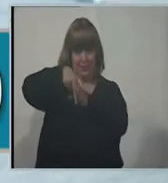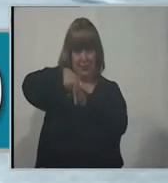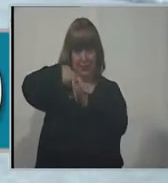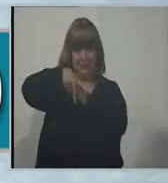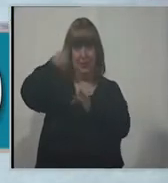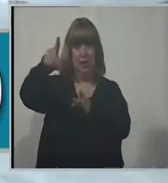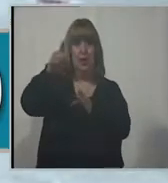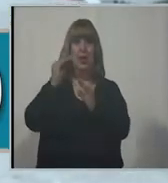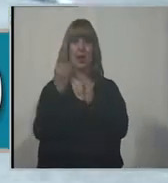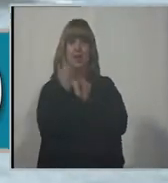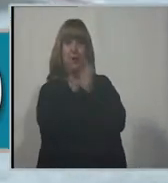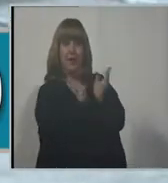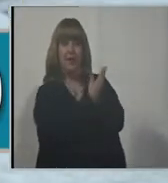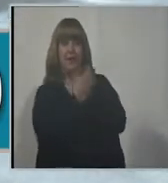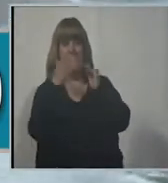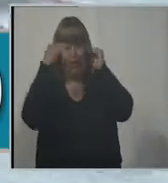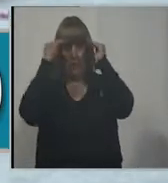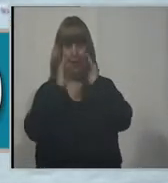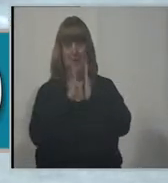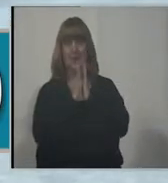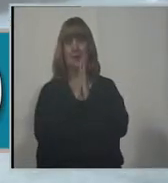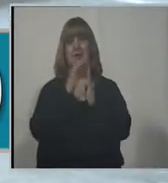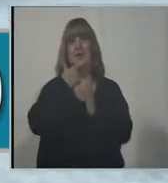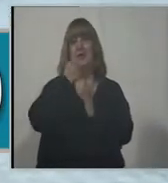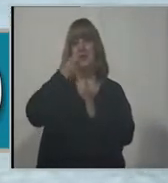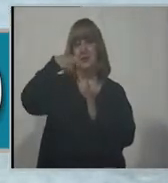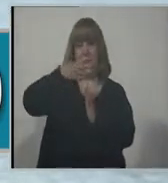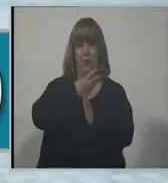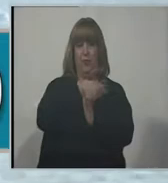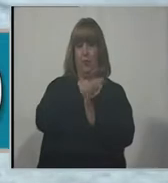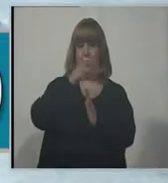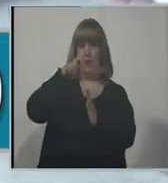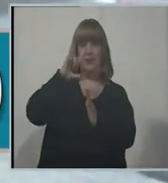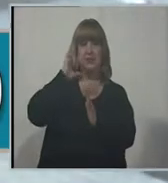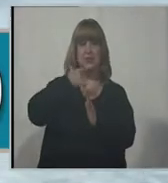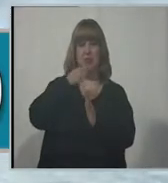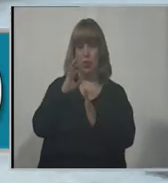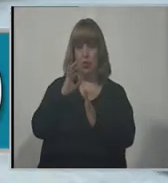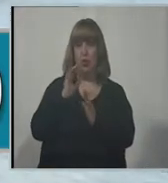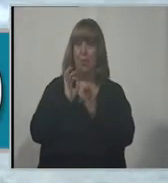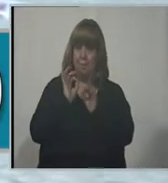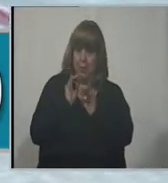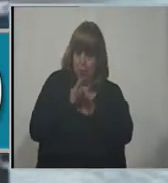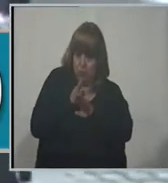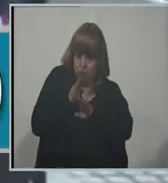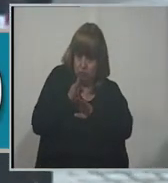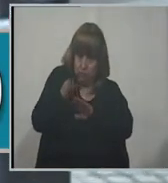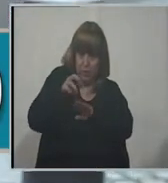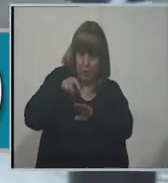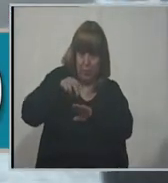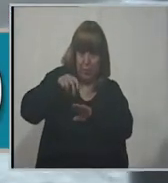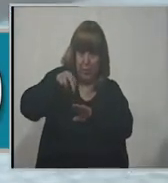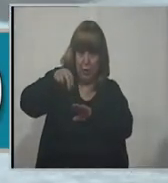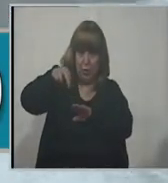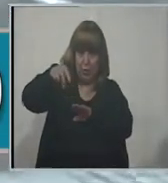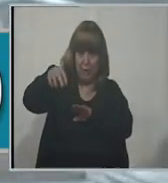Catedral San Francisco, donde están los restos de su hija Mercedita, tenemos un recorrido peatonal donde están las máximas que